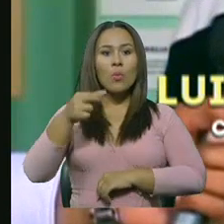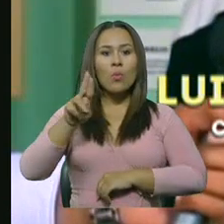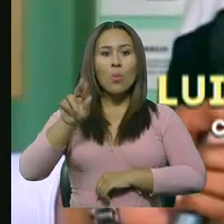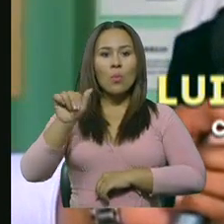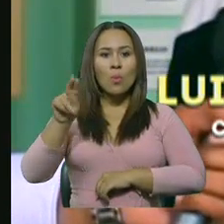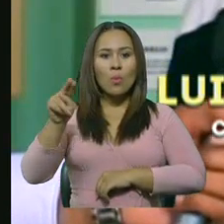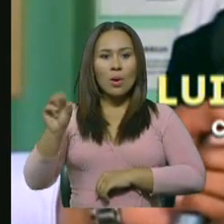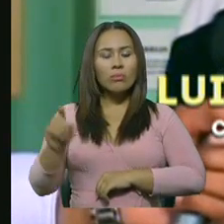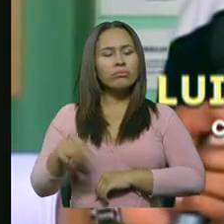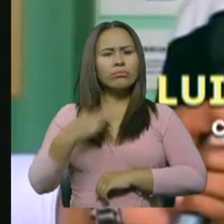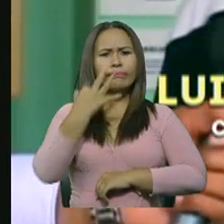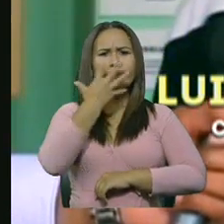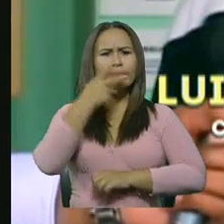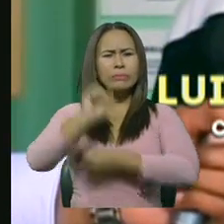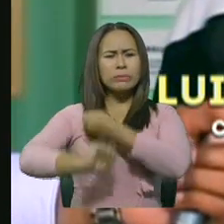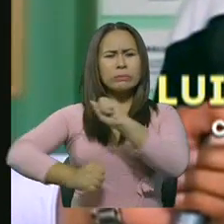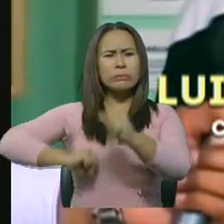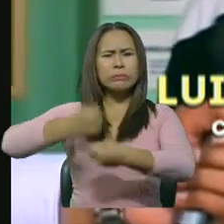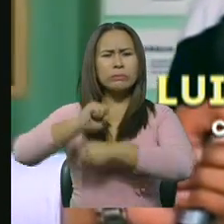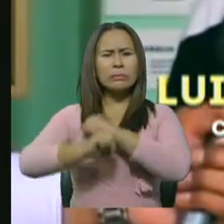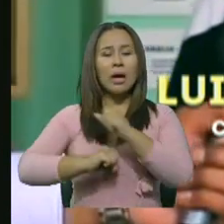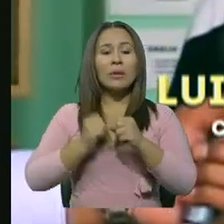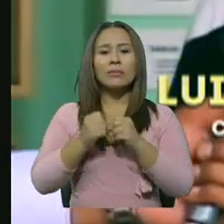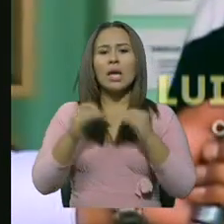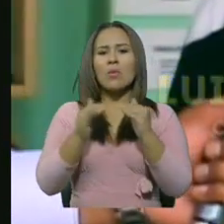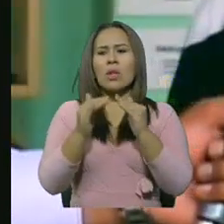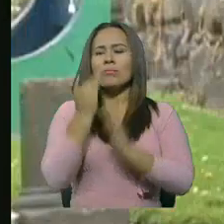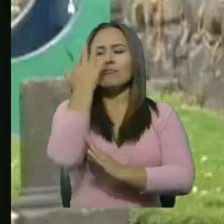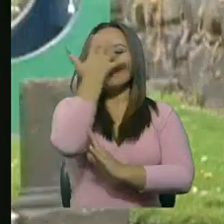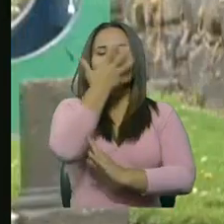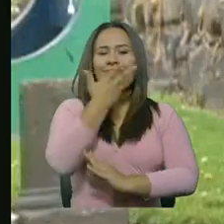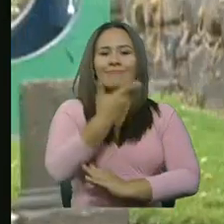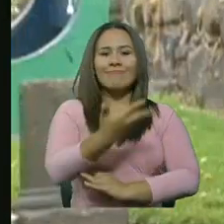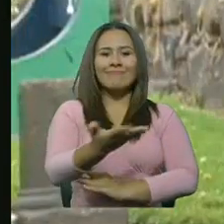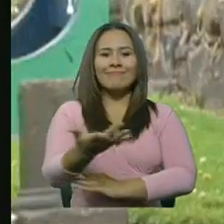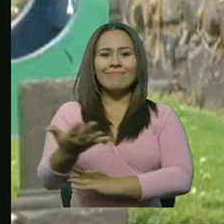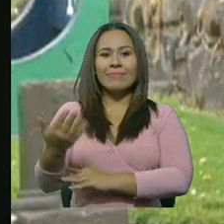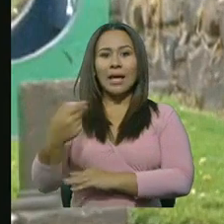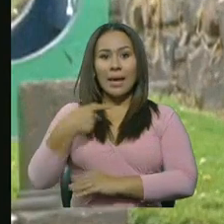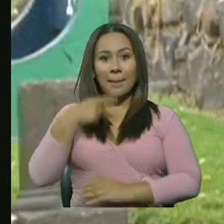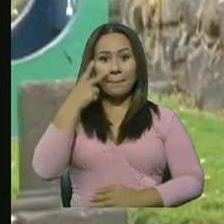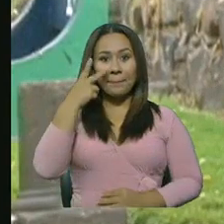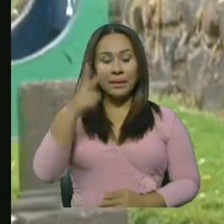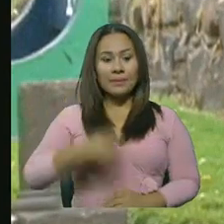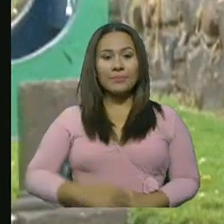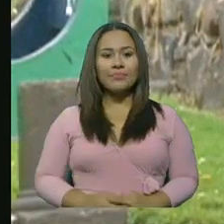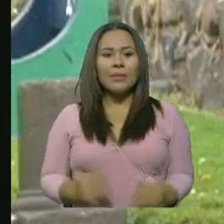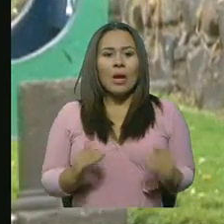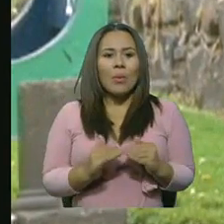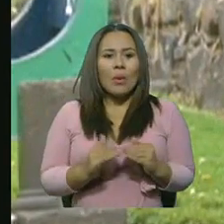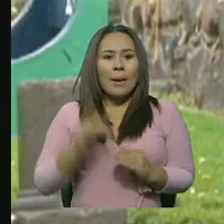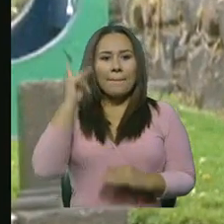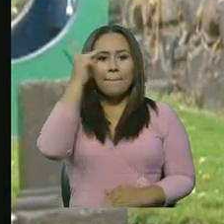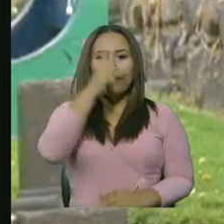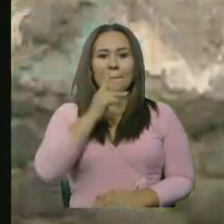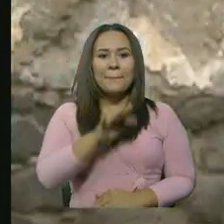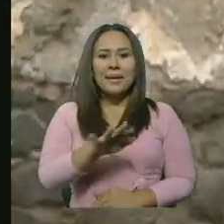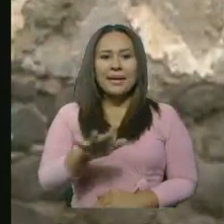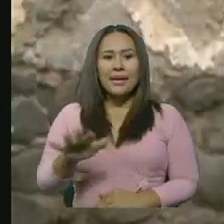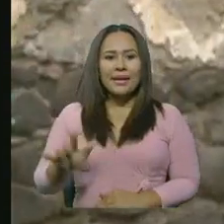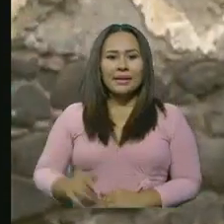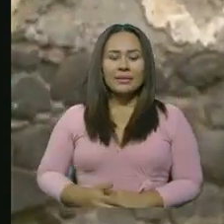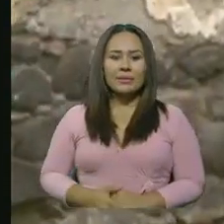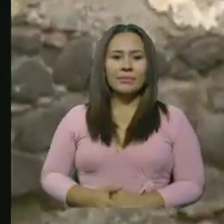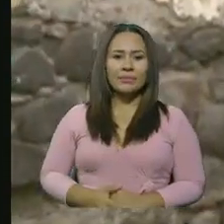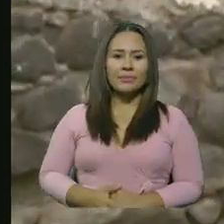sí. Es conocida como el Edén, como fue conocido el paraíso también, sí.